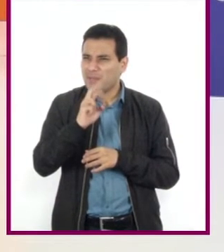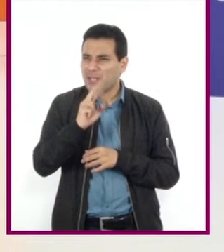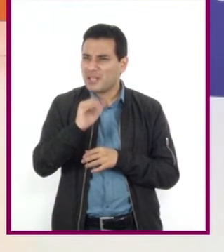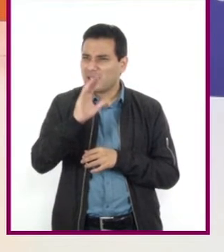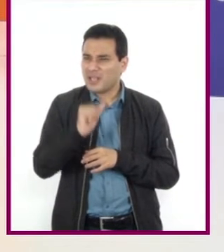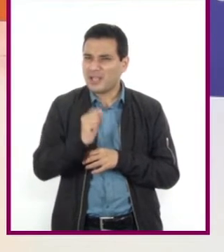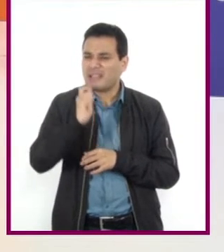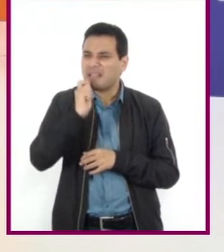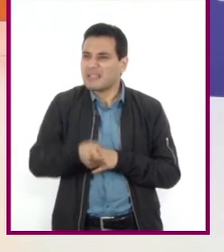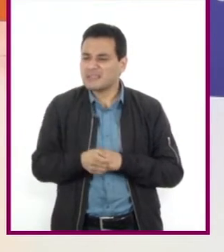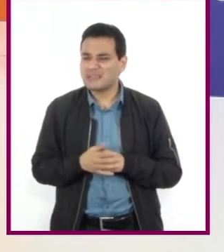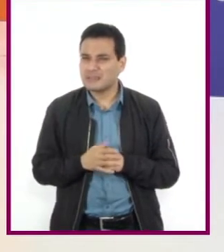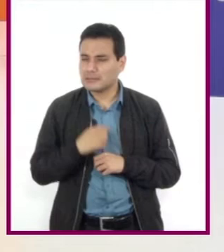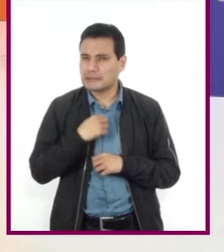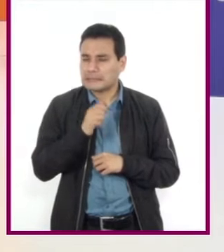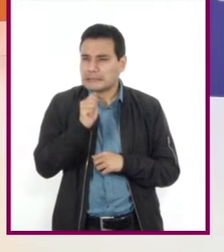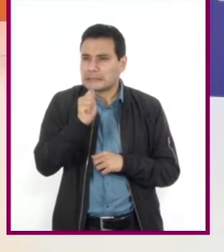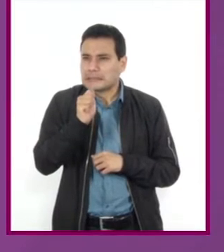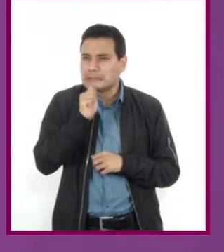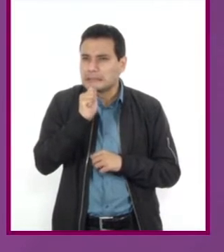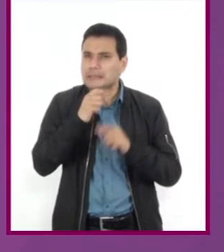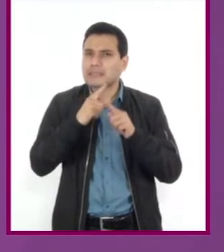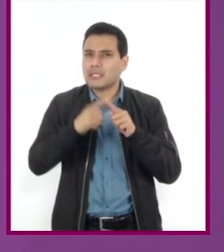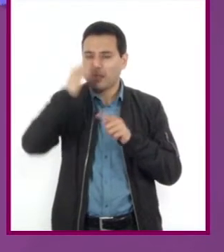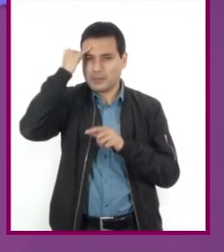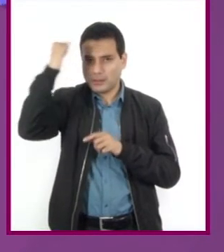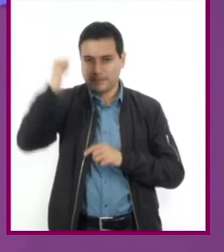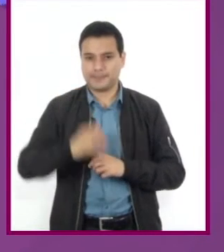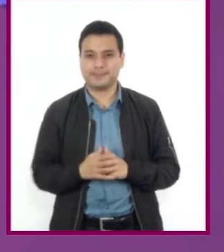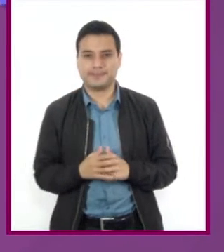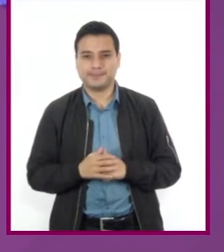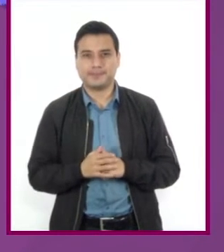se refiere esta palabra y quién la inventó? En